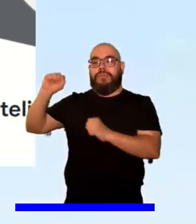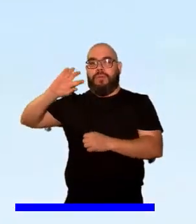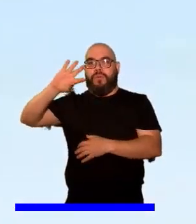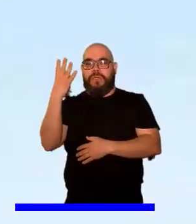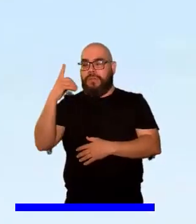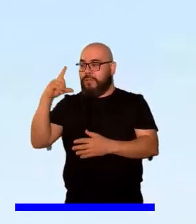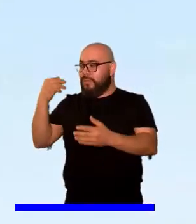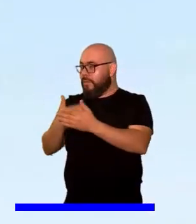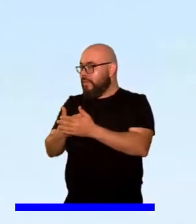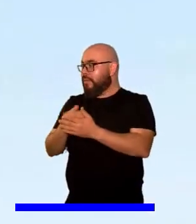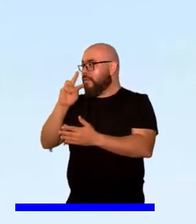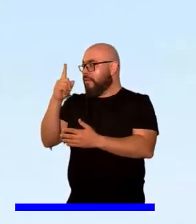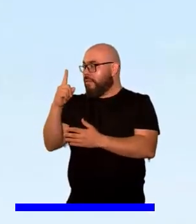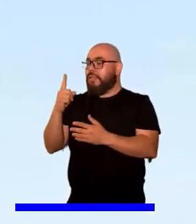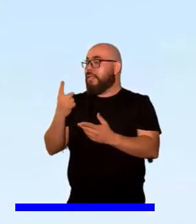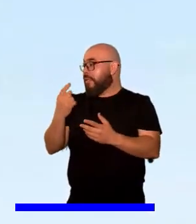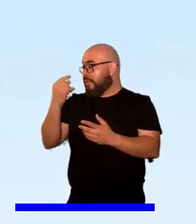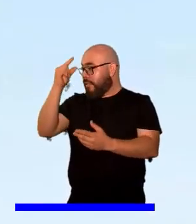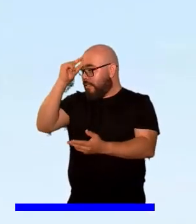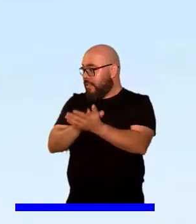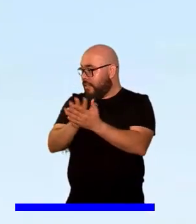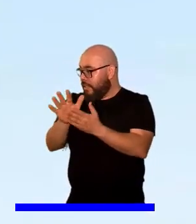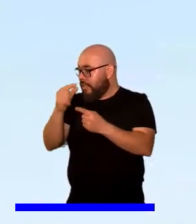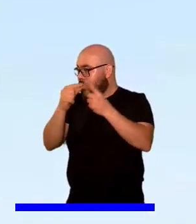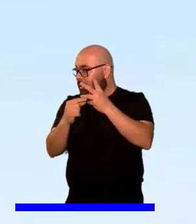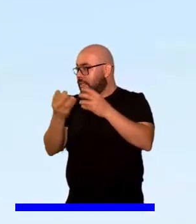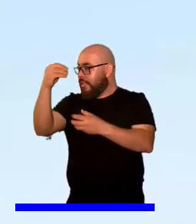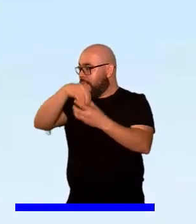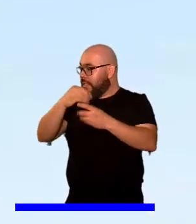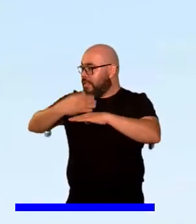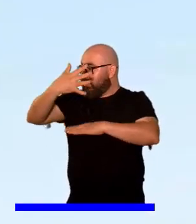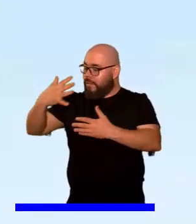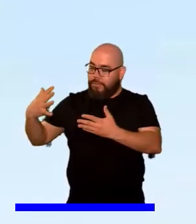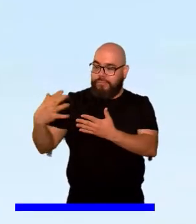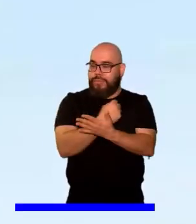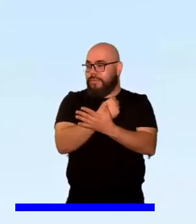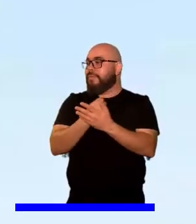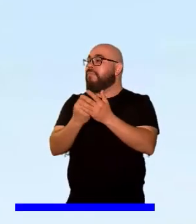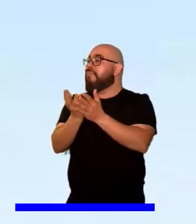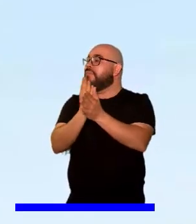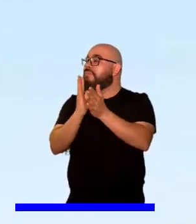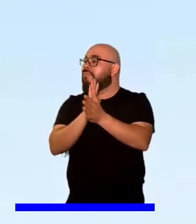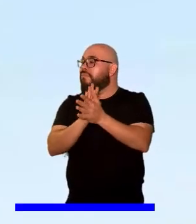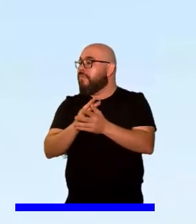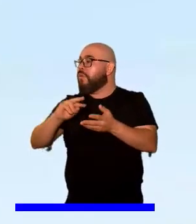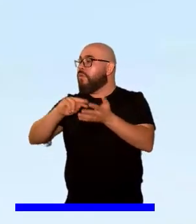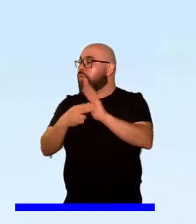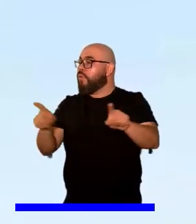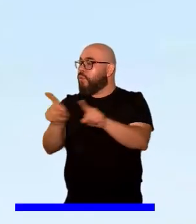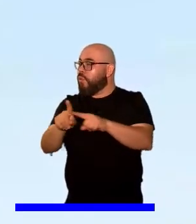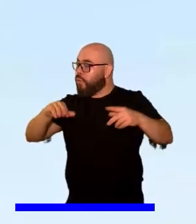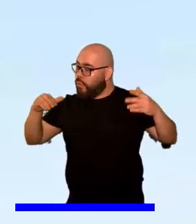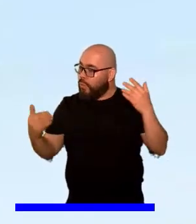revolución de la inteligencia artificial y la Big Data. ¿Qué es lo que va a suceder o está sucediendo? Que hay nuevas formas de hacer las